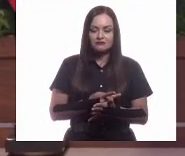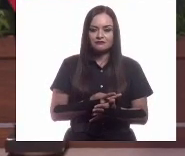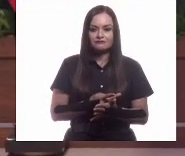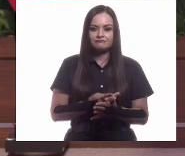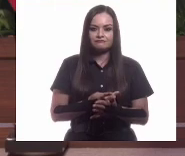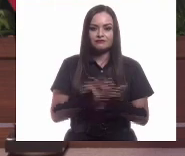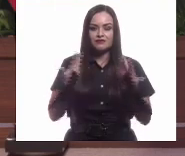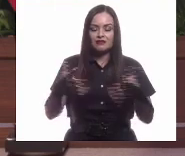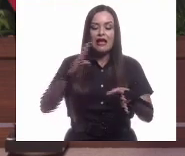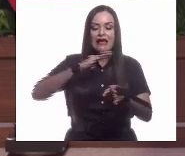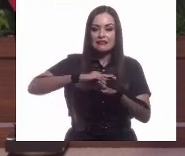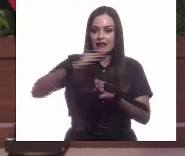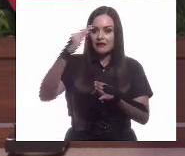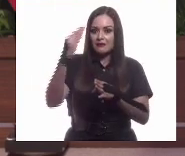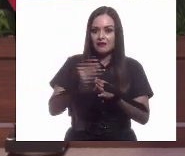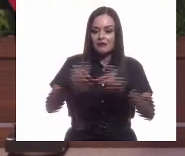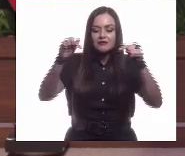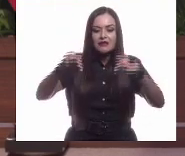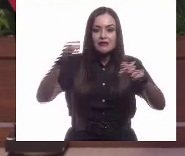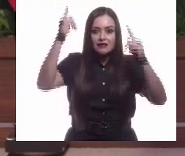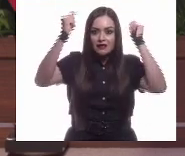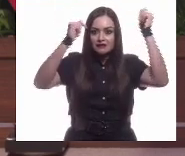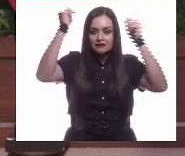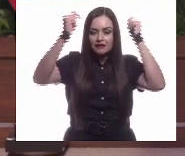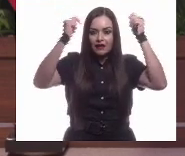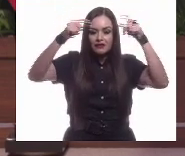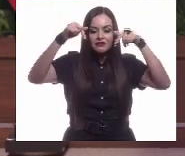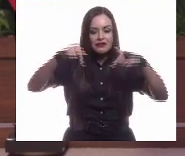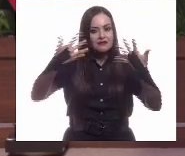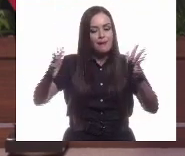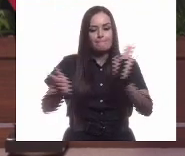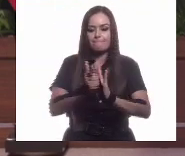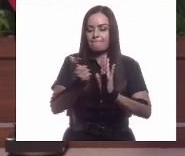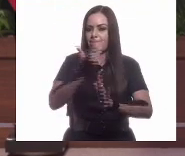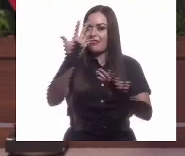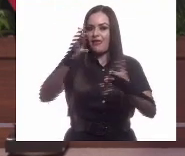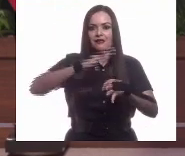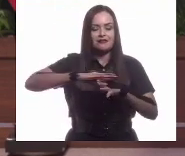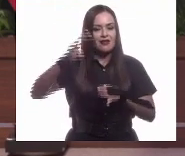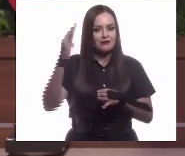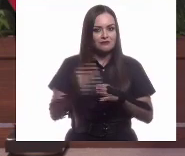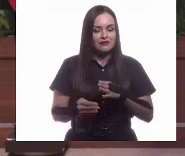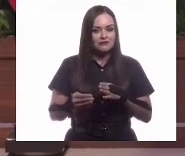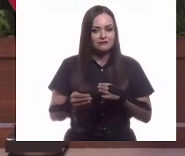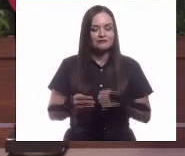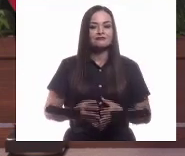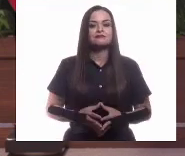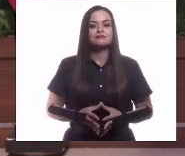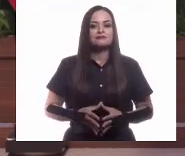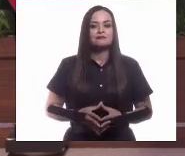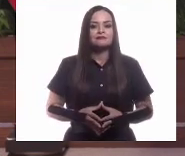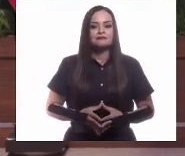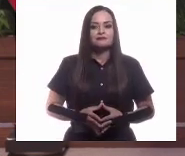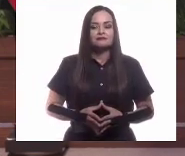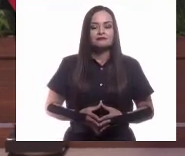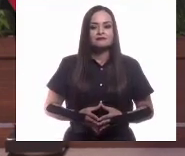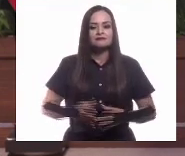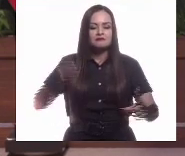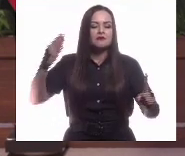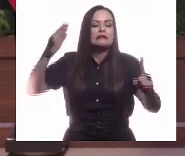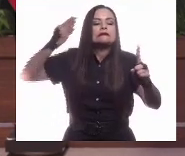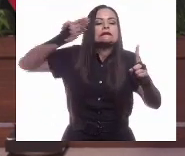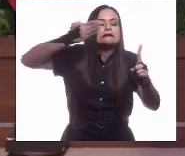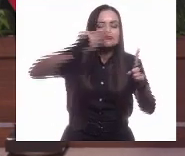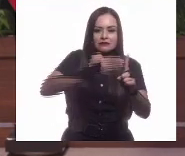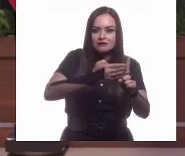mejoramiento de este teatro donde hoy nos encontramos y que hoy, por supuesto, nos recibe. Con el objetivo de